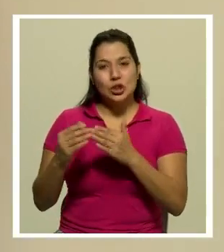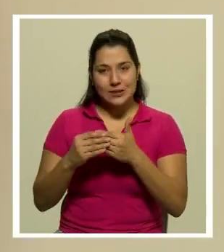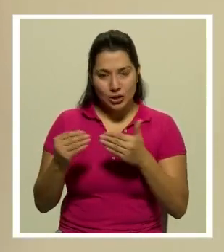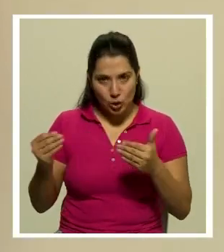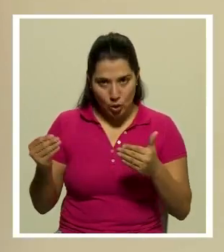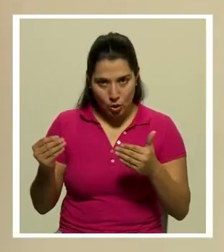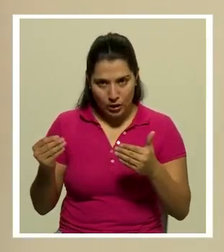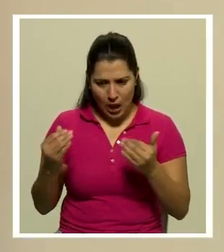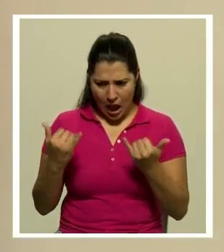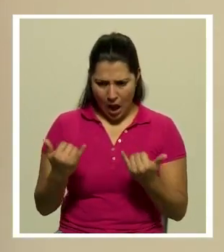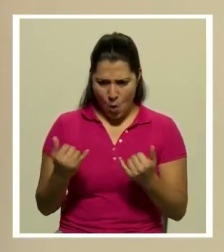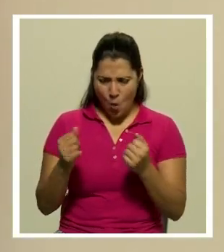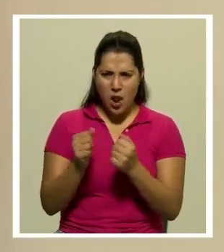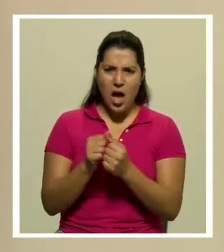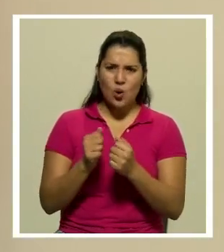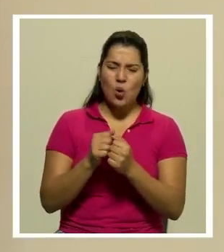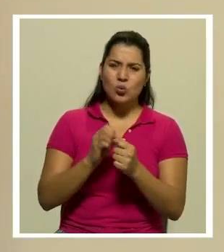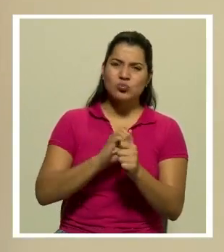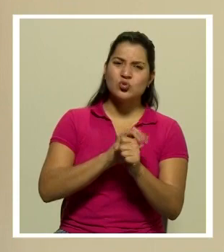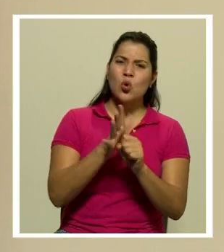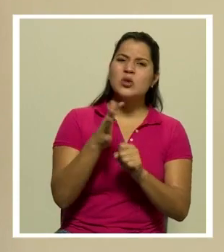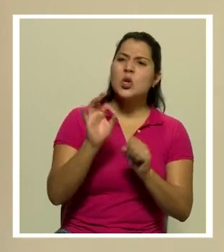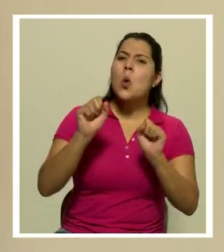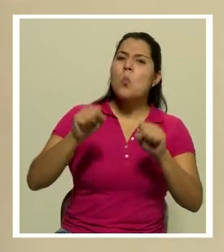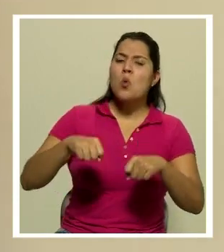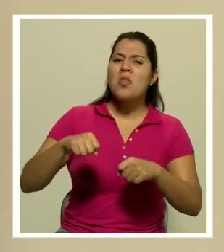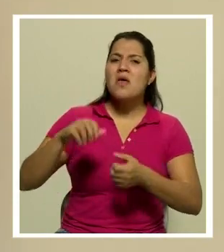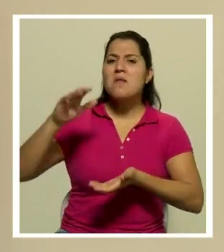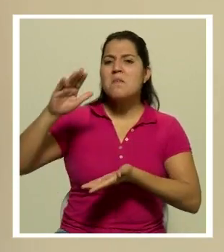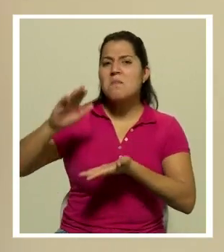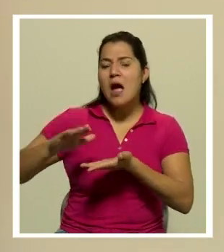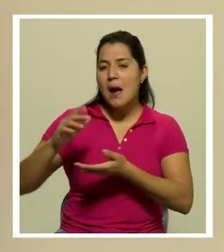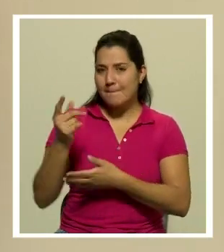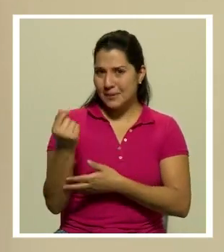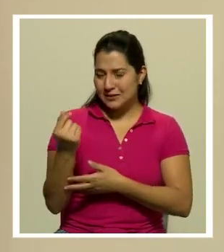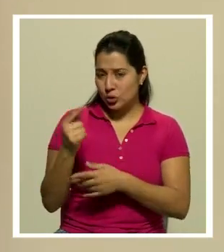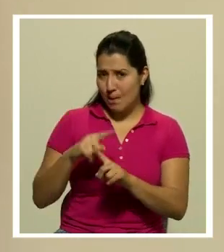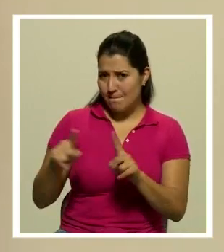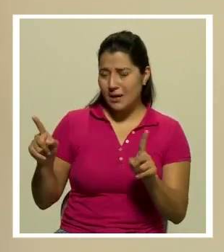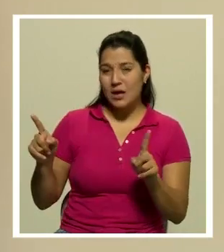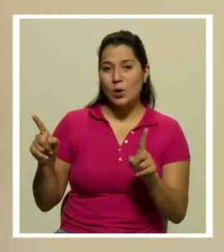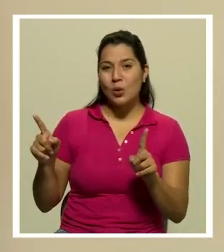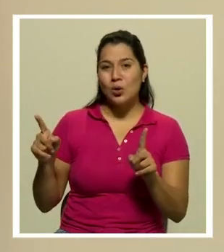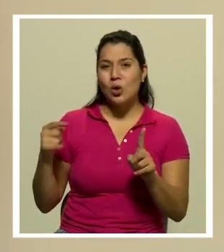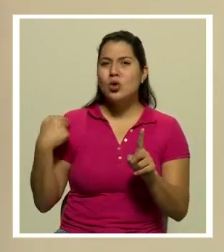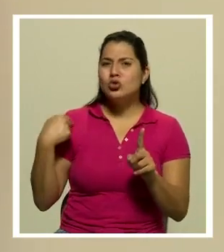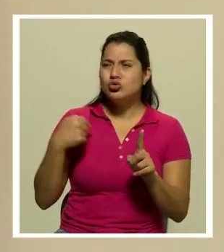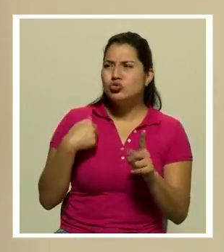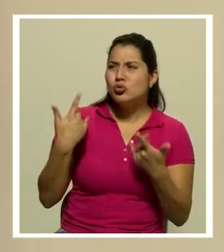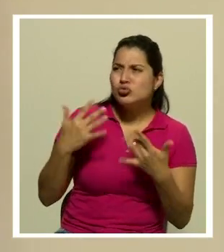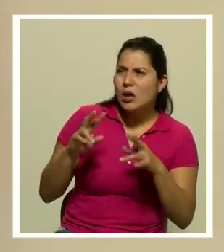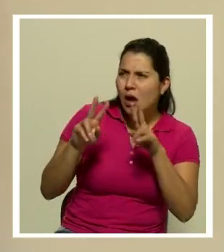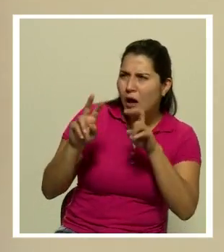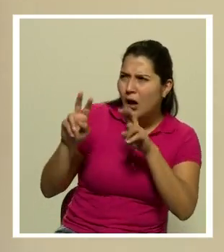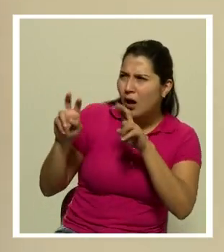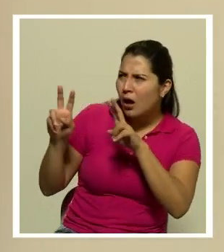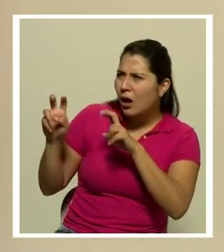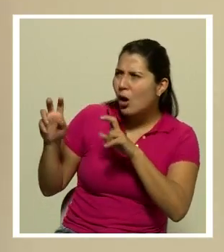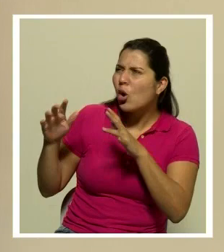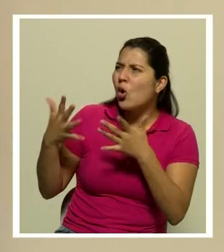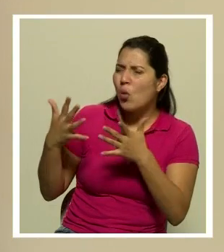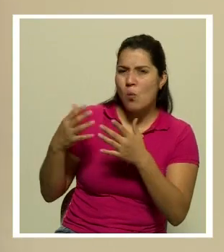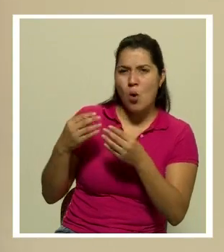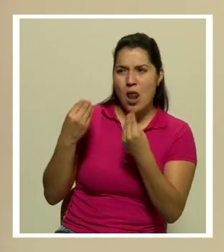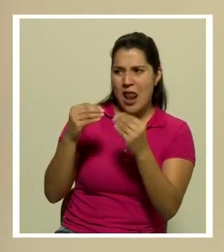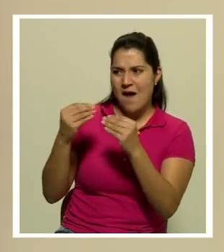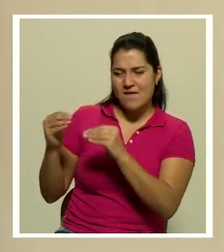que con la pandemia puede bajar un poco, pero sin embargo he llevado la trayectoria de cómo está la demanda este año y a pesar